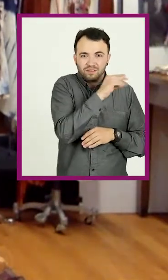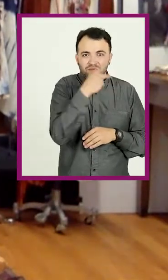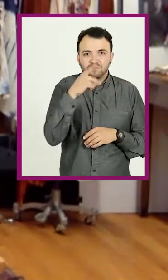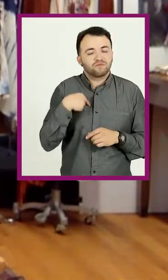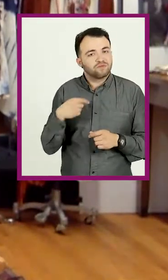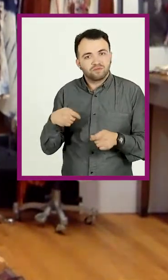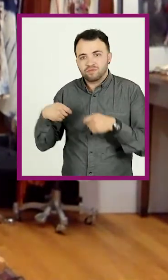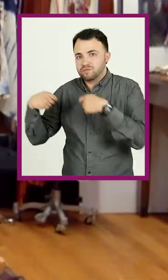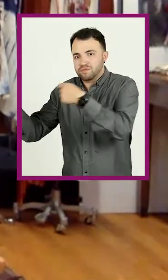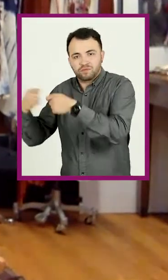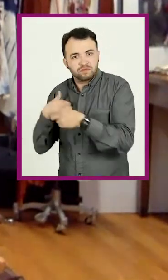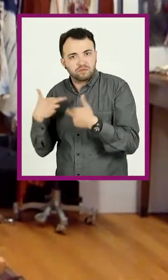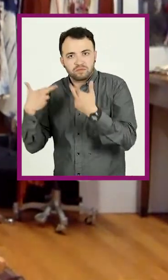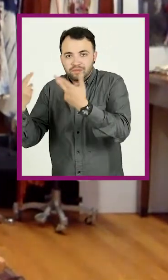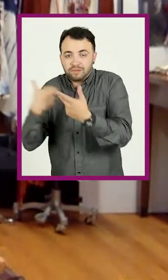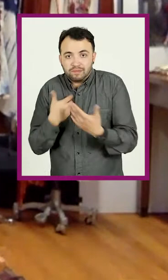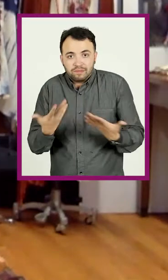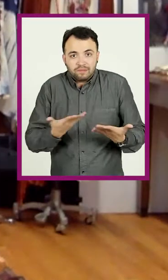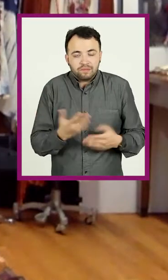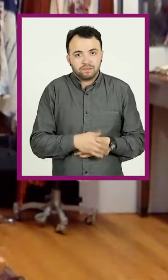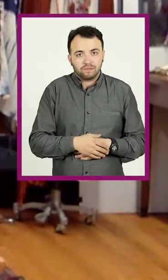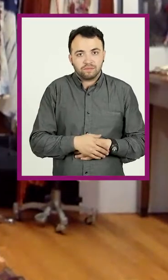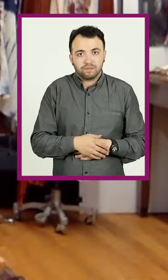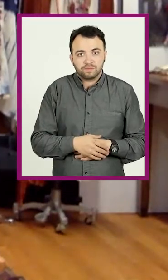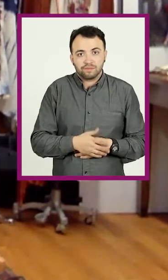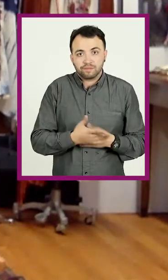Y en este ejercicio de